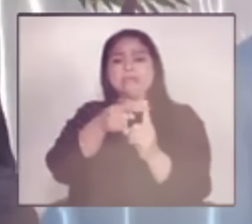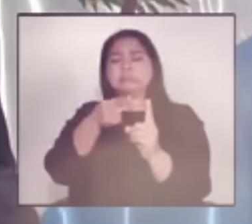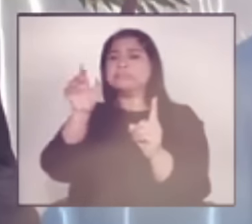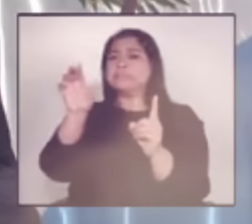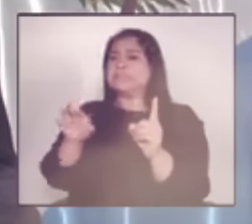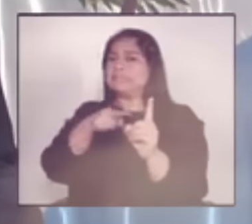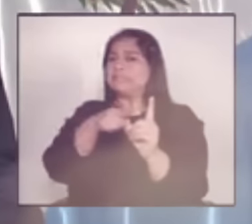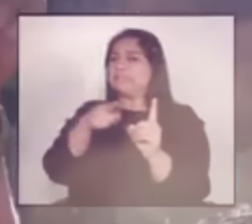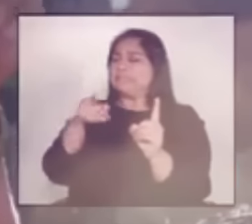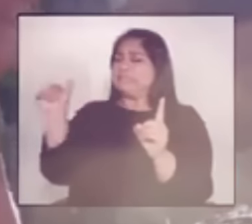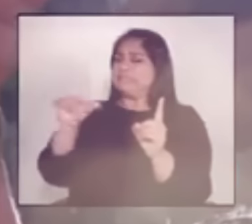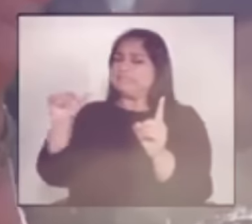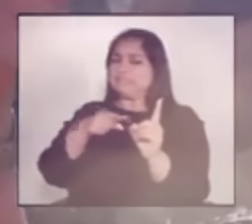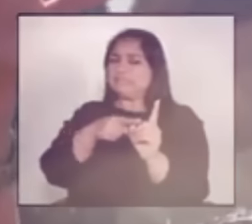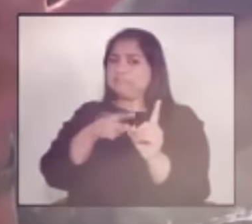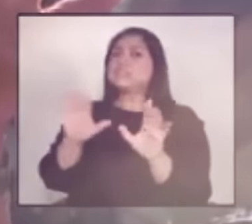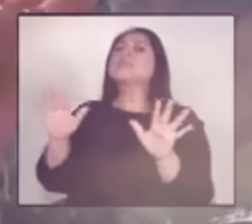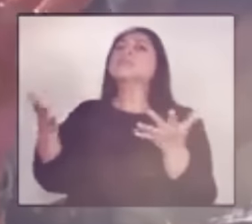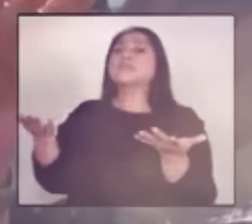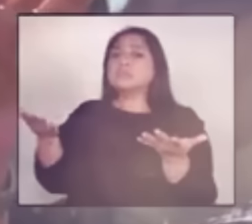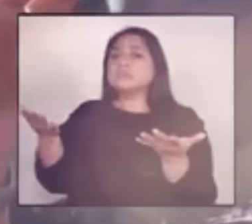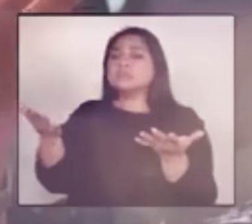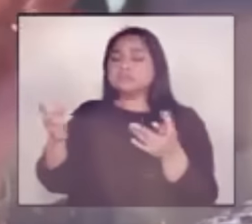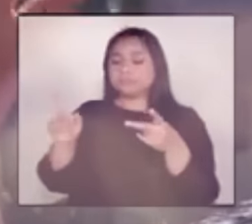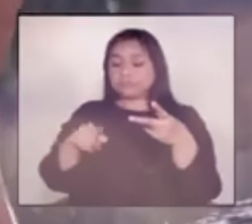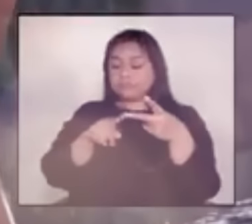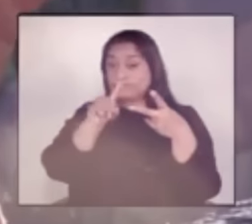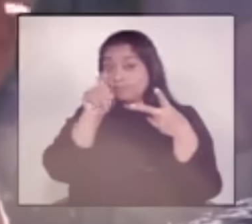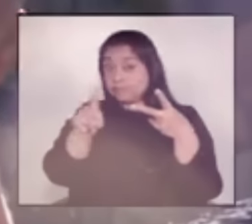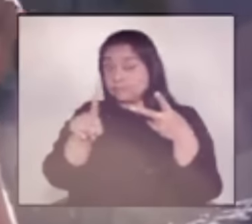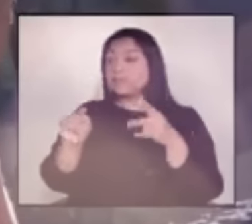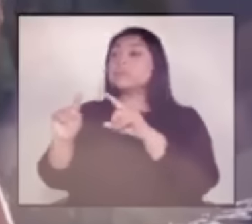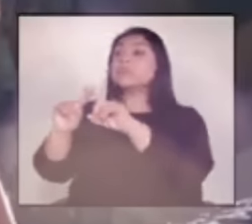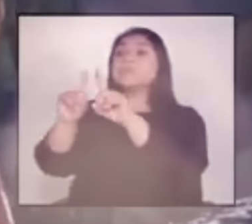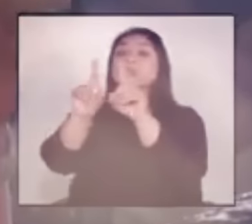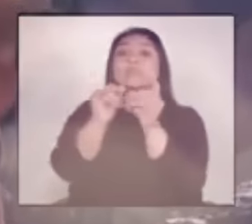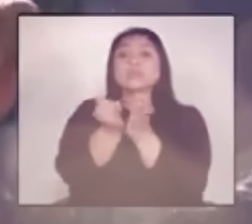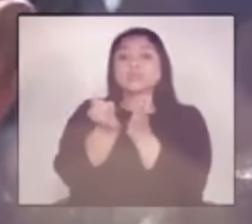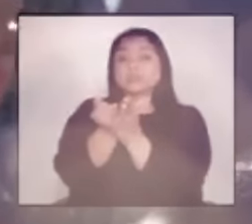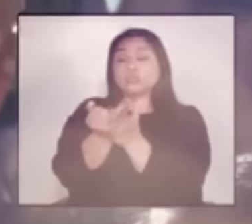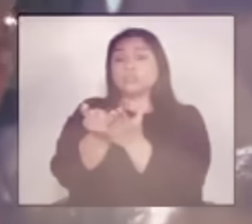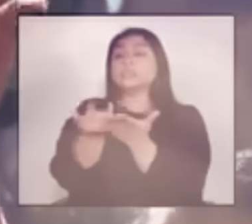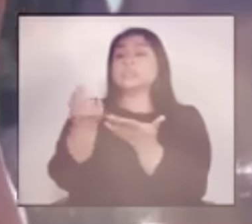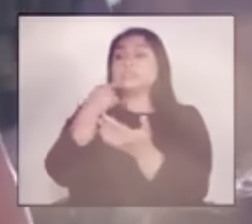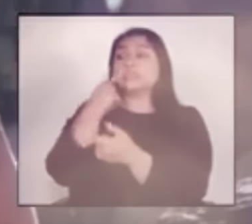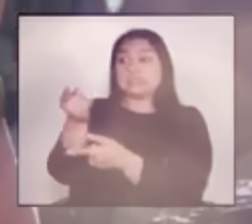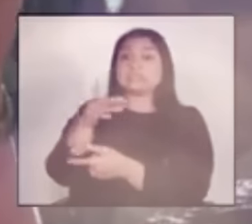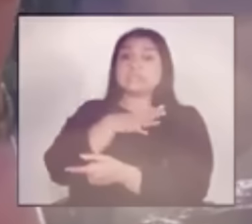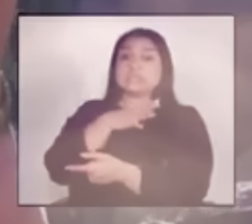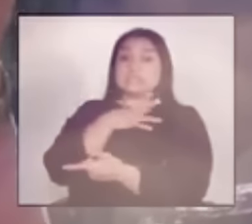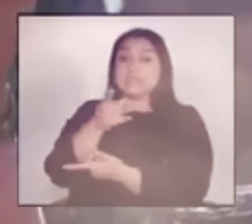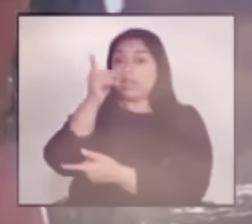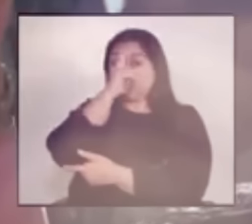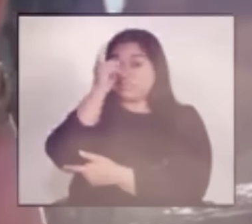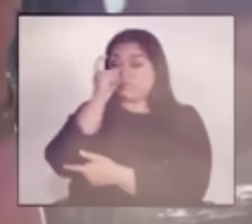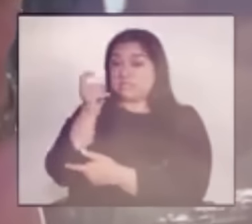Dos, allá en San Marcos, en las diferentes instituciones del Estado, se presume de que hay varias plazas fantasmas. Se habla